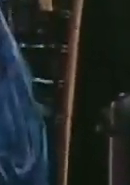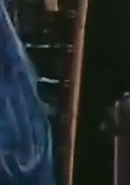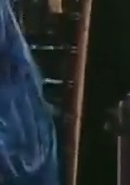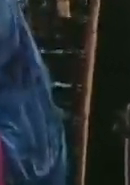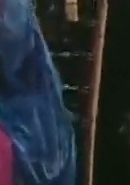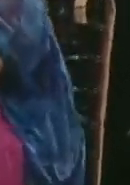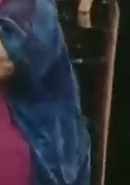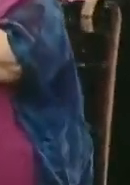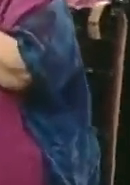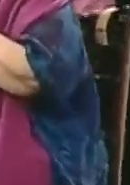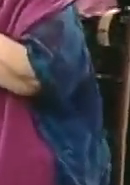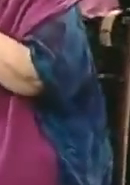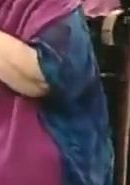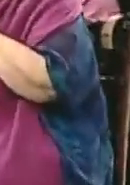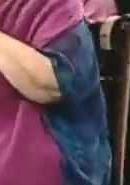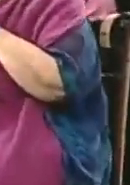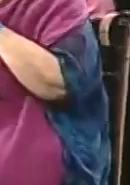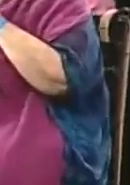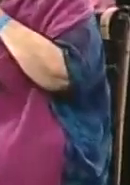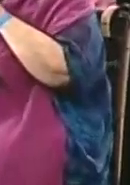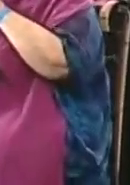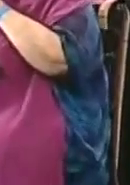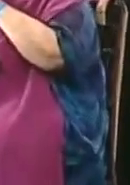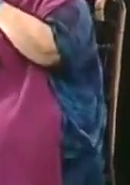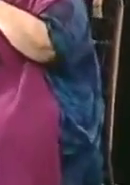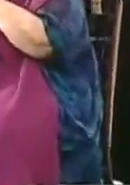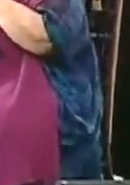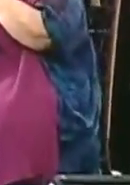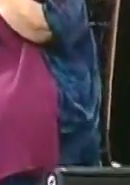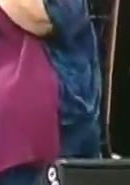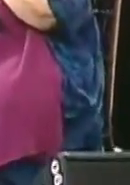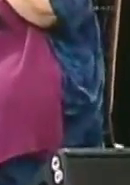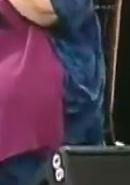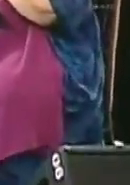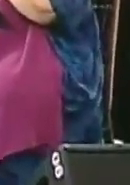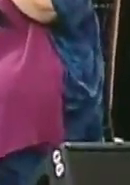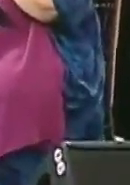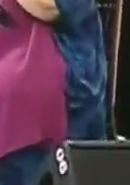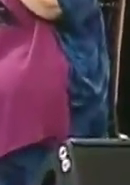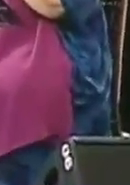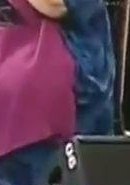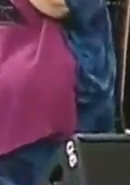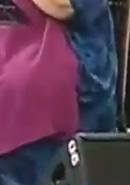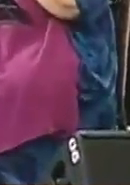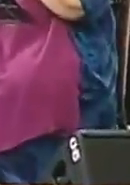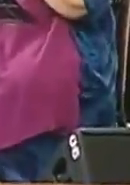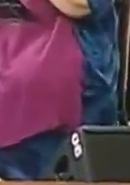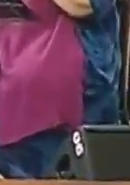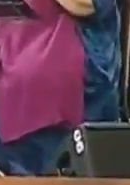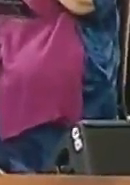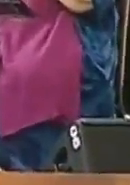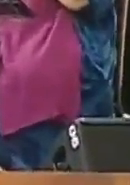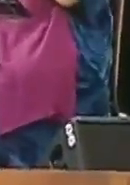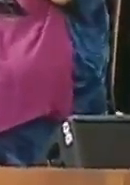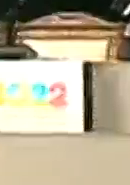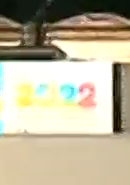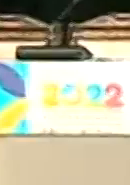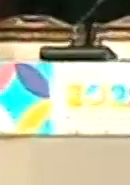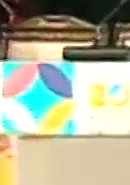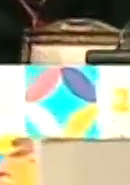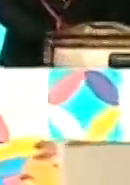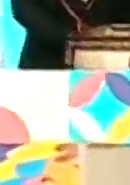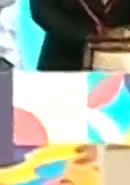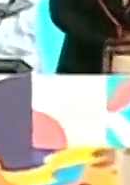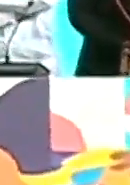espacios para continuar dando el debate sobre la unidad de los pueblos y el papel fundamental que han jugado